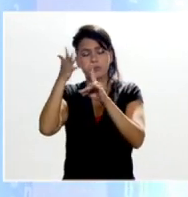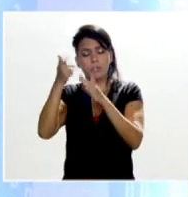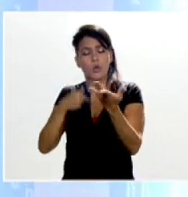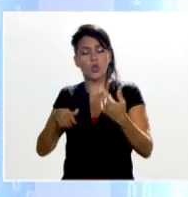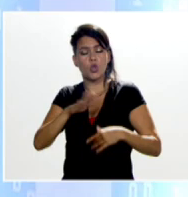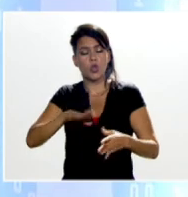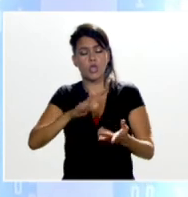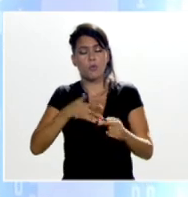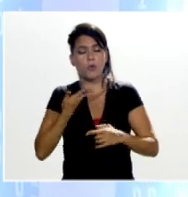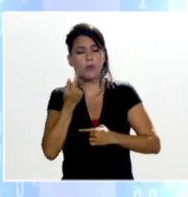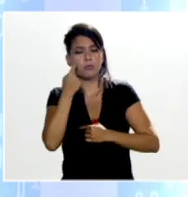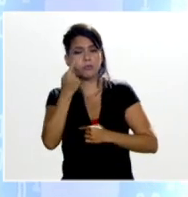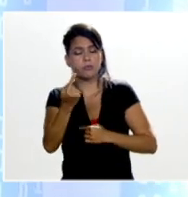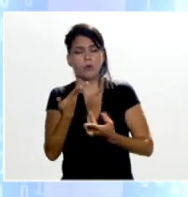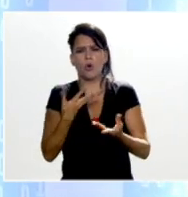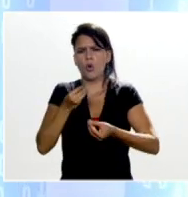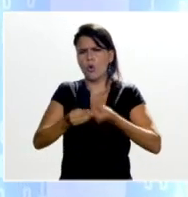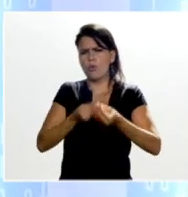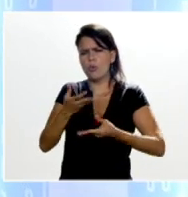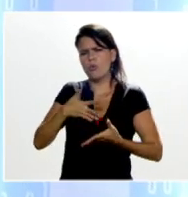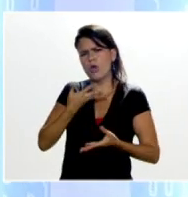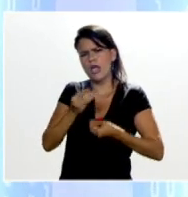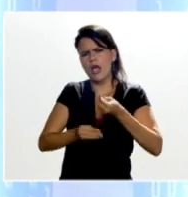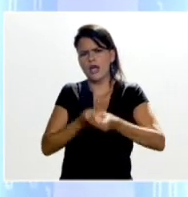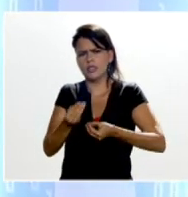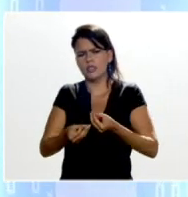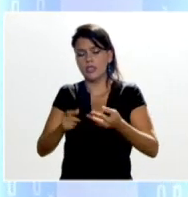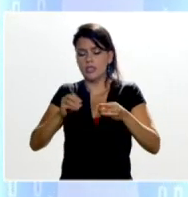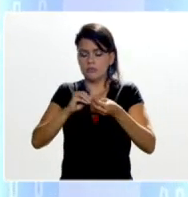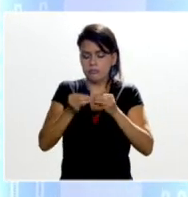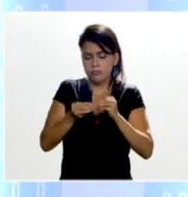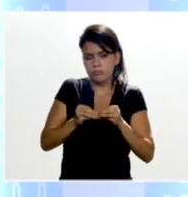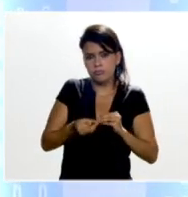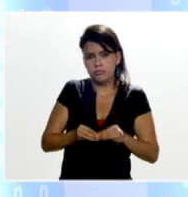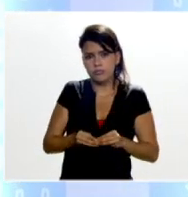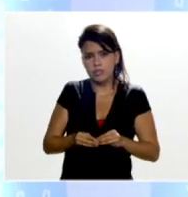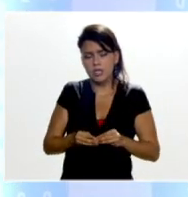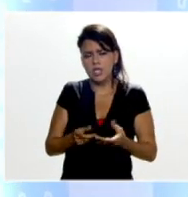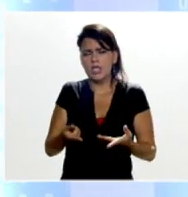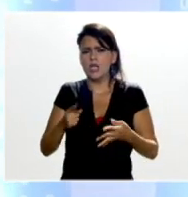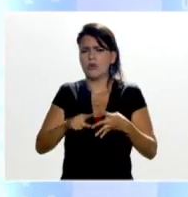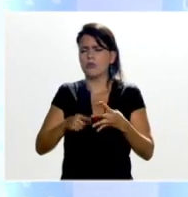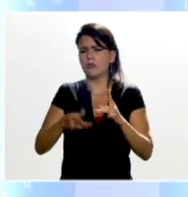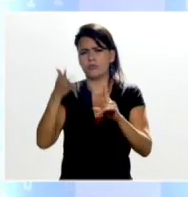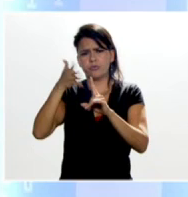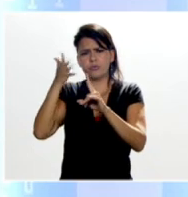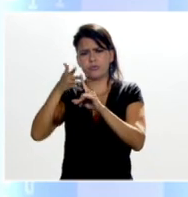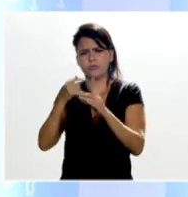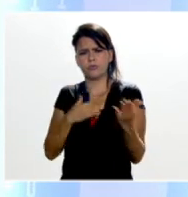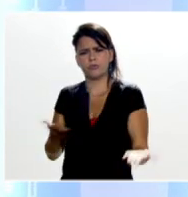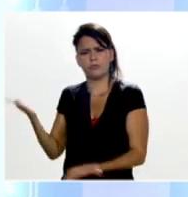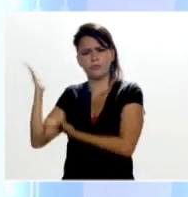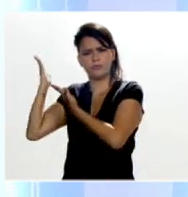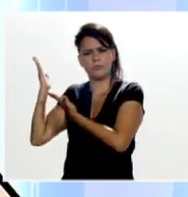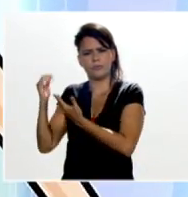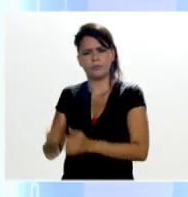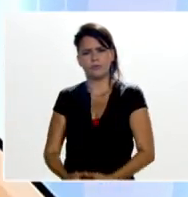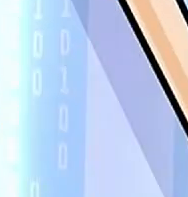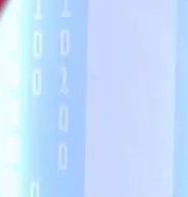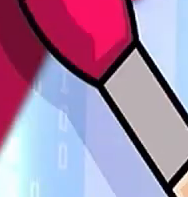podrán observar cómo podrán realizar estas reparaciones y algunas recomendaciones. Veamos el